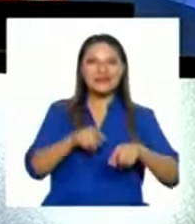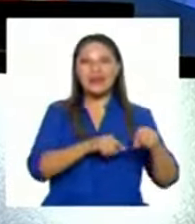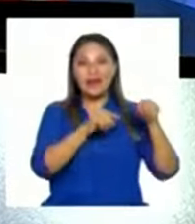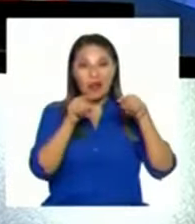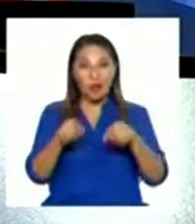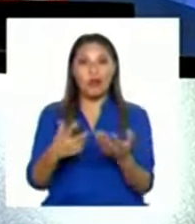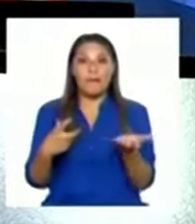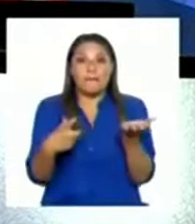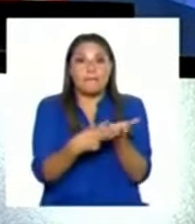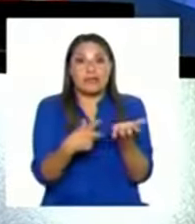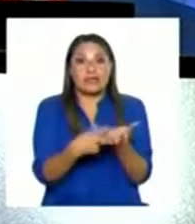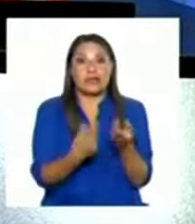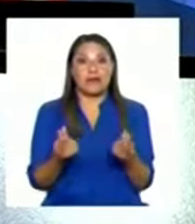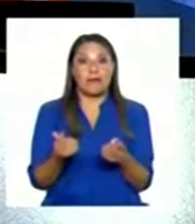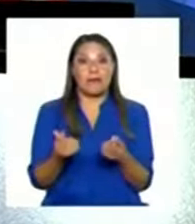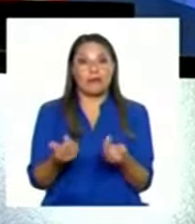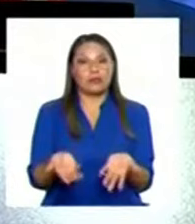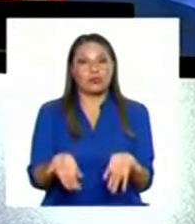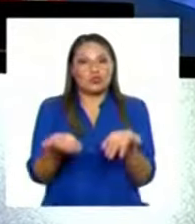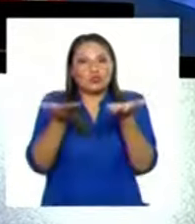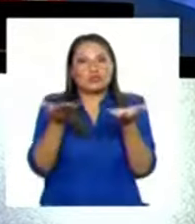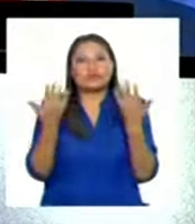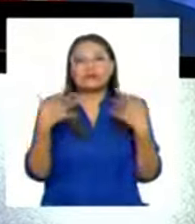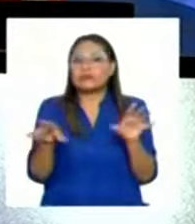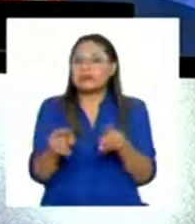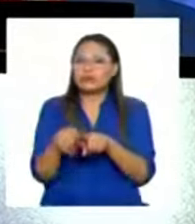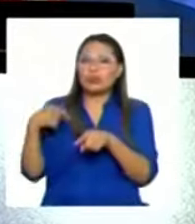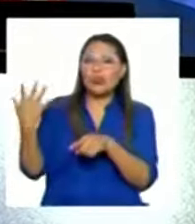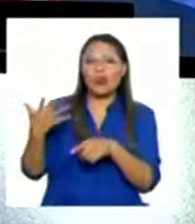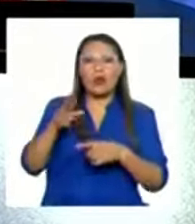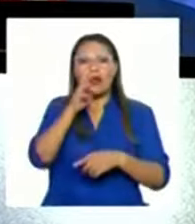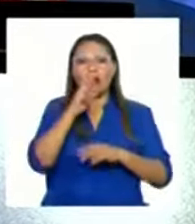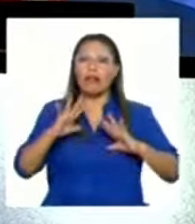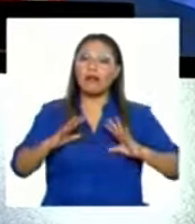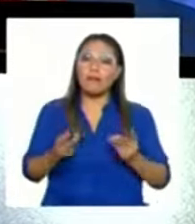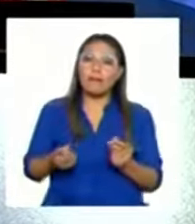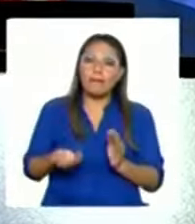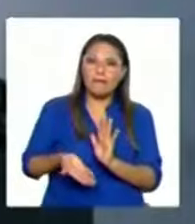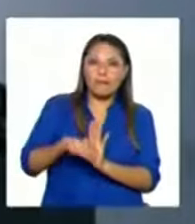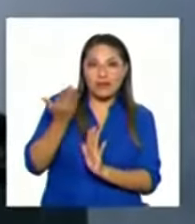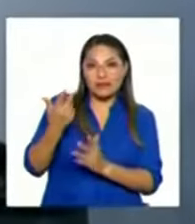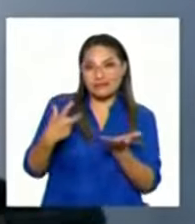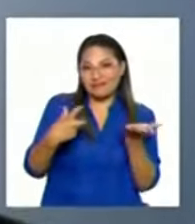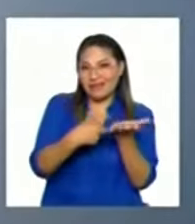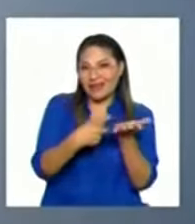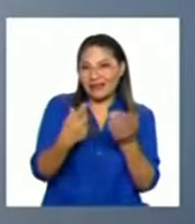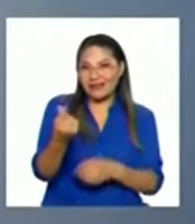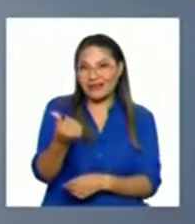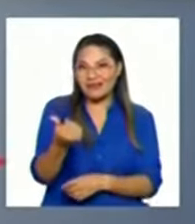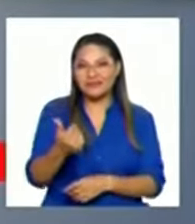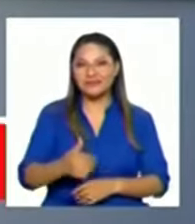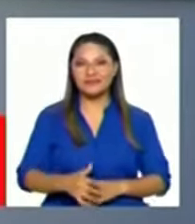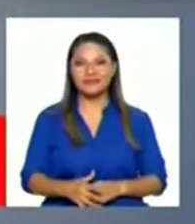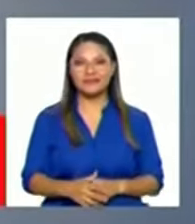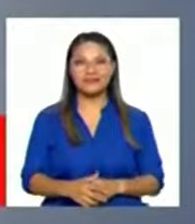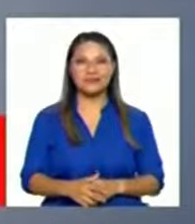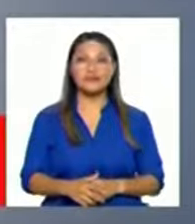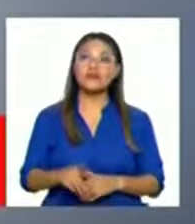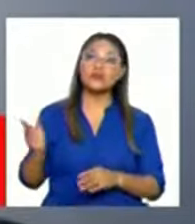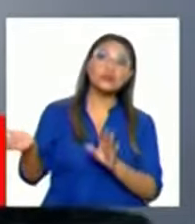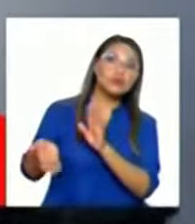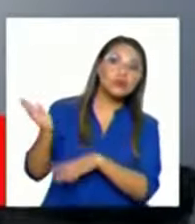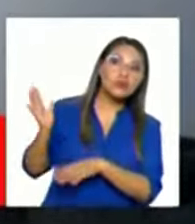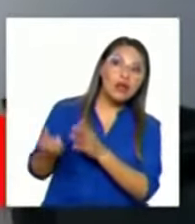los pasajes han experimentado pues alzas por este feriado largo. Vamos a ver la nota. ¿Qué parte va a ser?